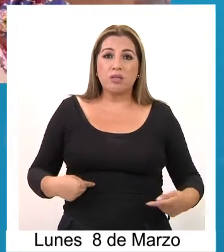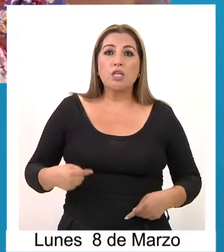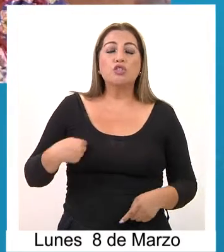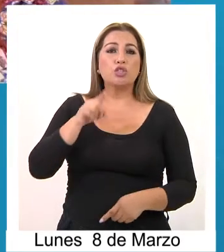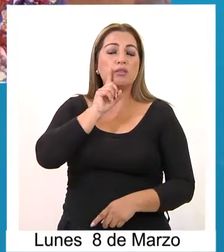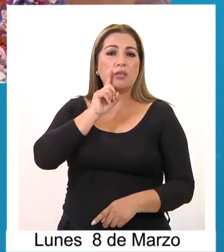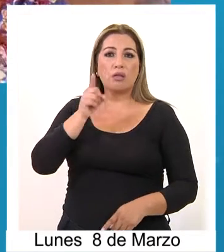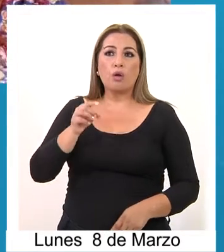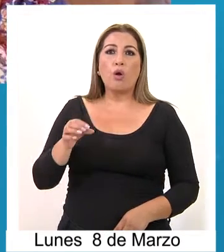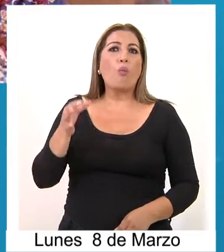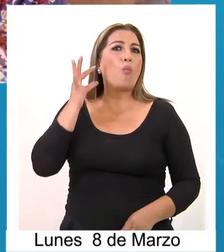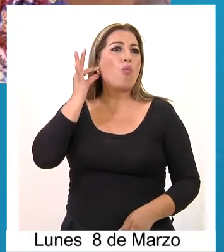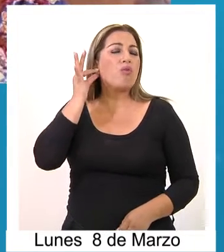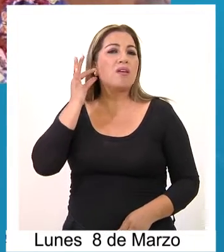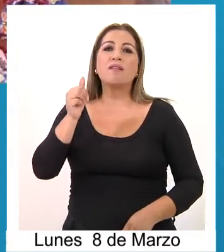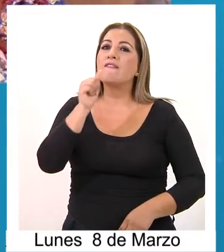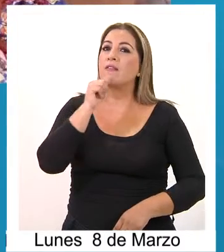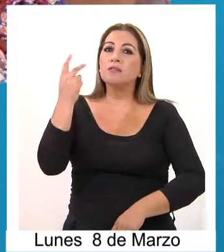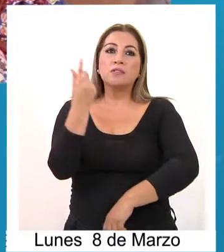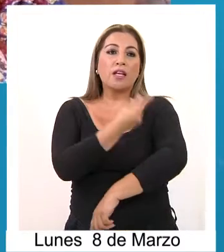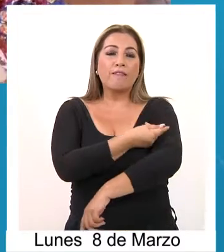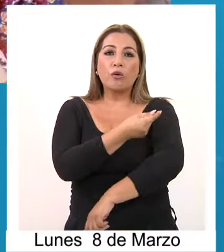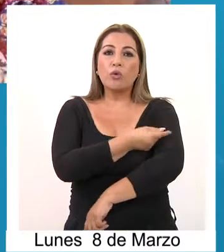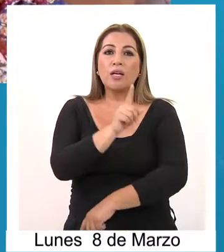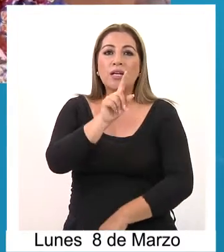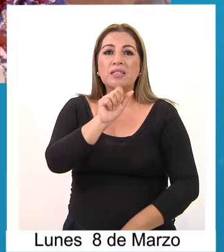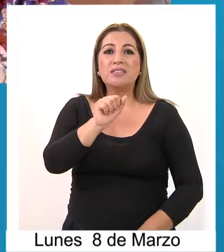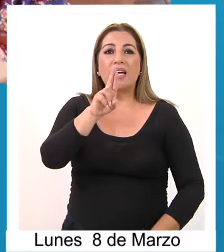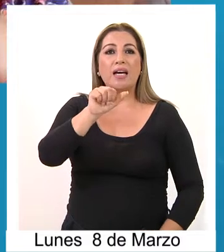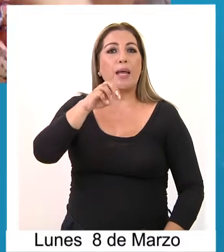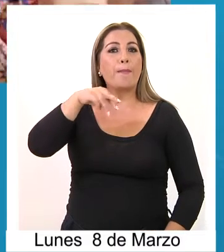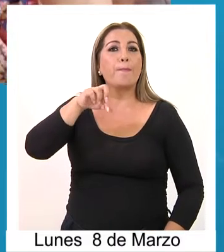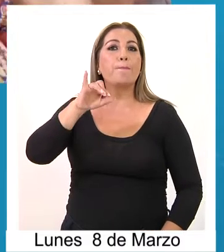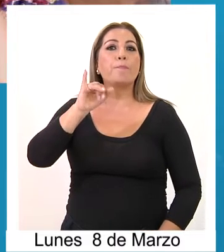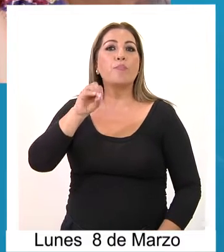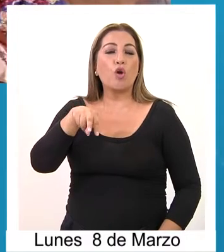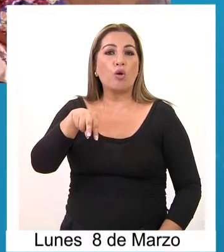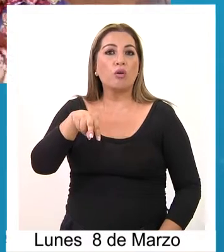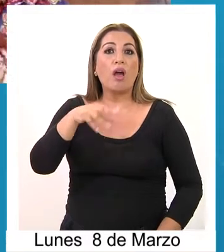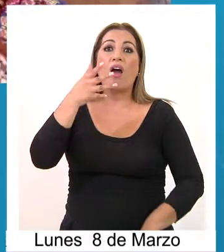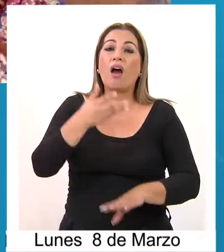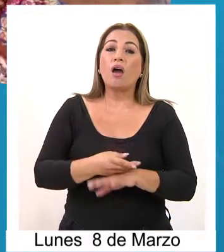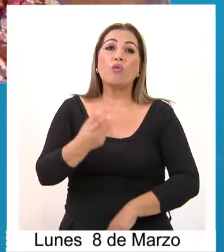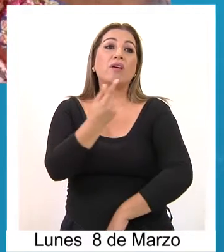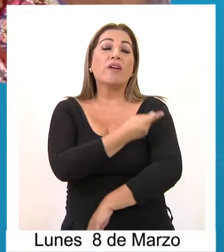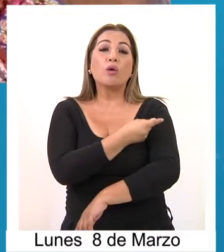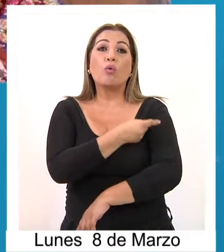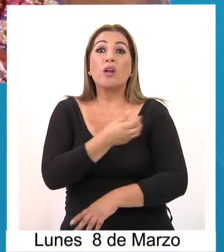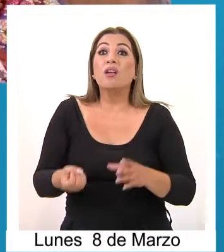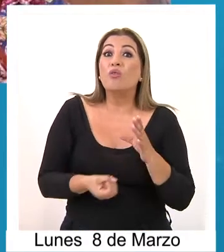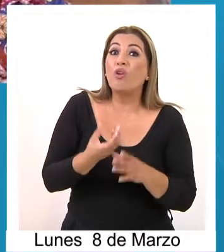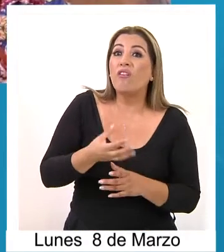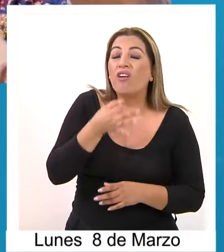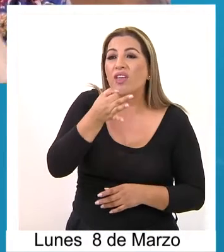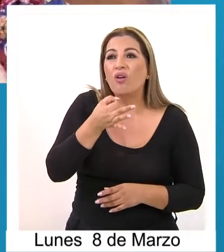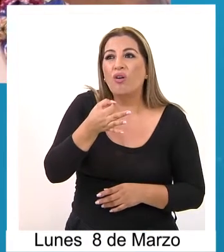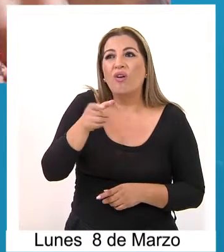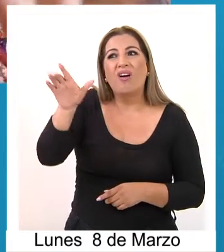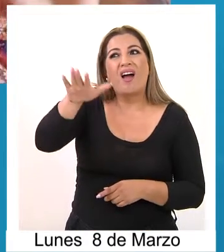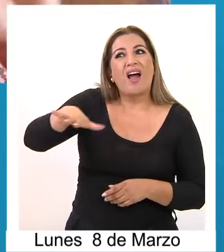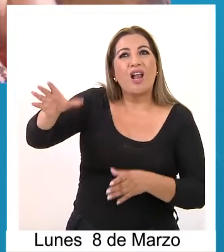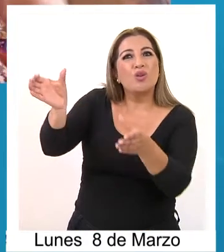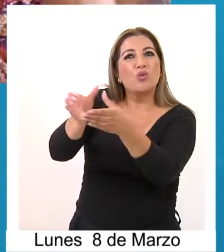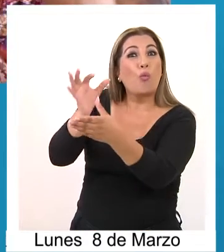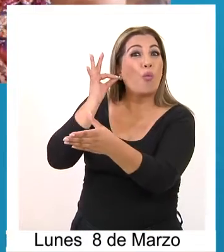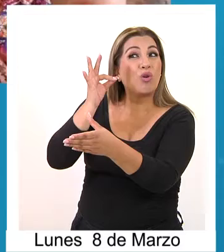tiempo-espacio y yo tuviera mujeres que no han recibido la vacuna del sarampión y hubiera una vacuna nueva, yo también sería más cauta y diría, sabes que a estas mujeres